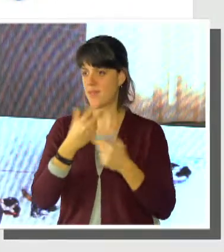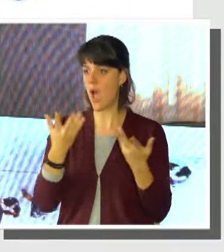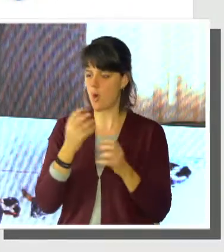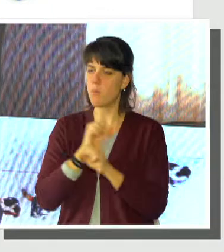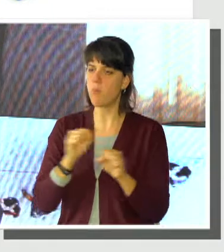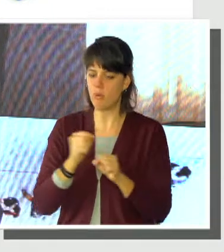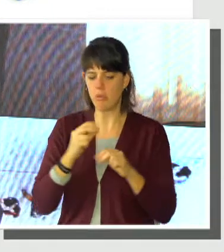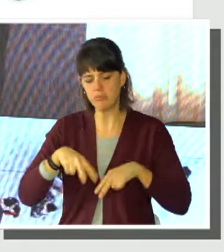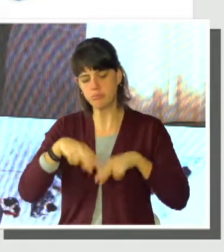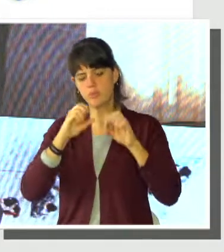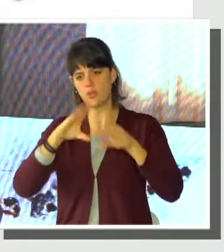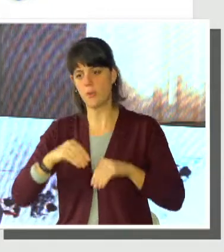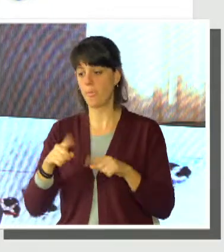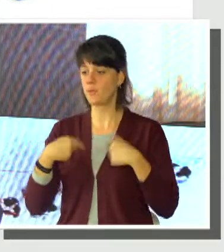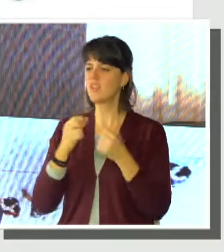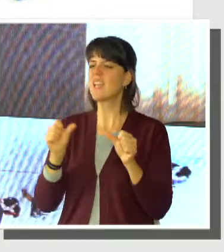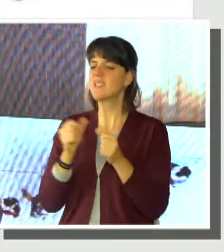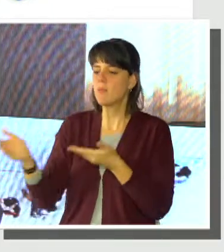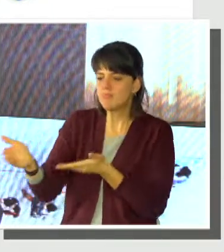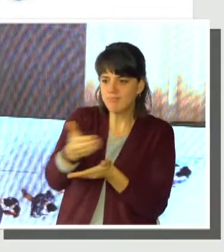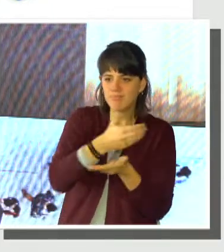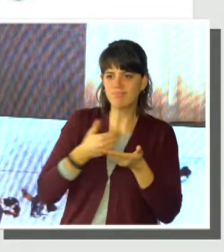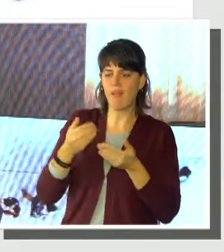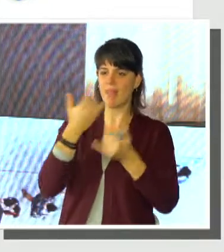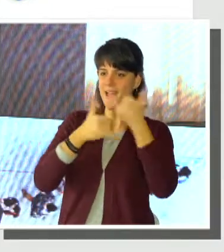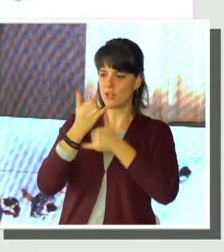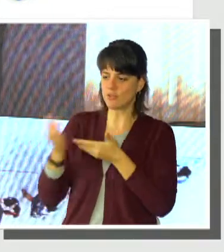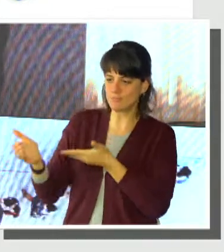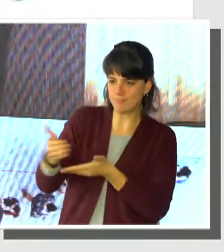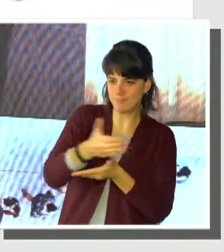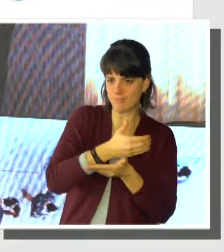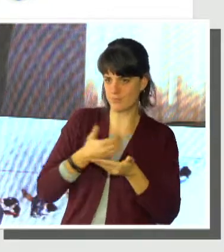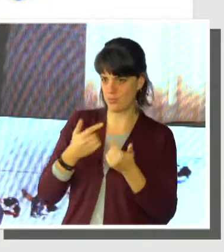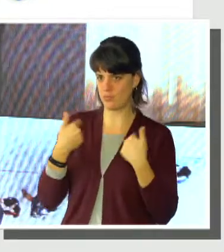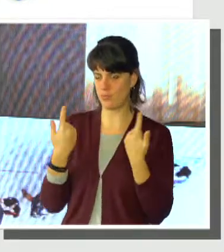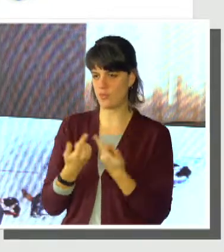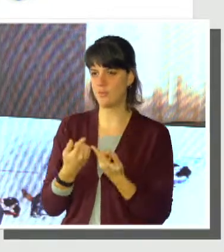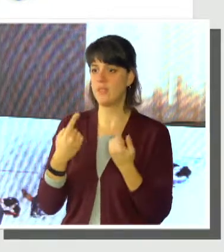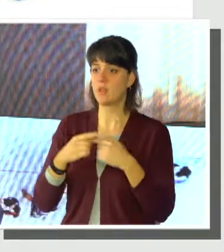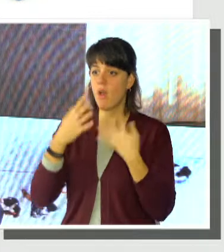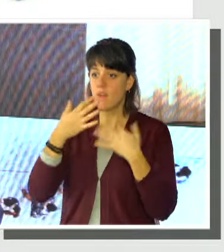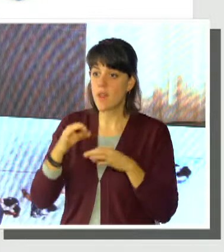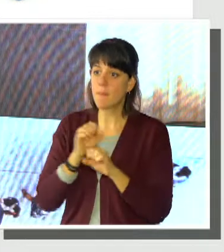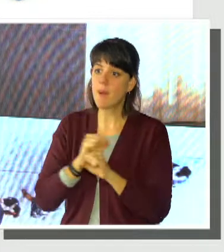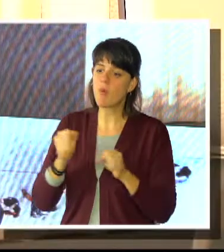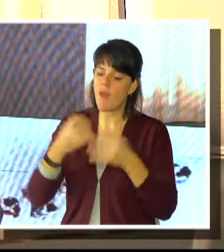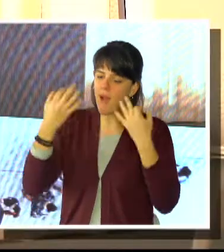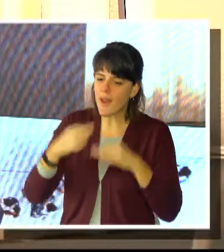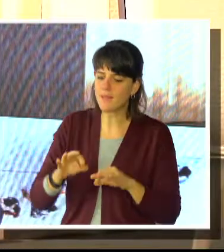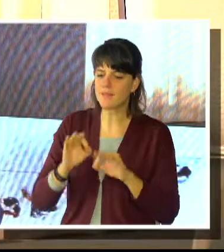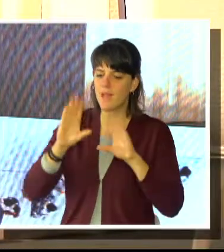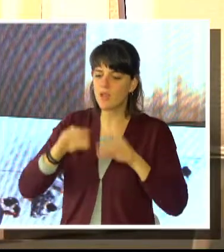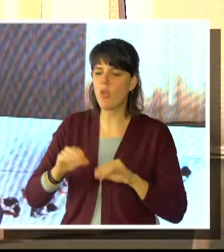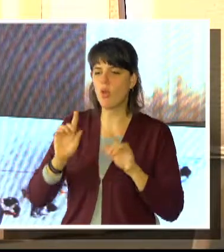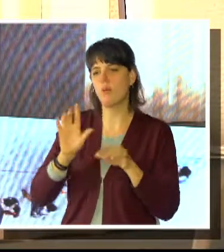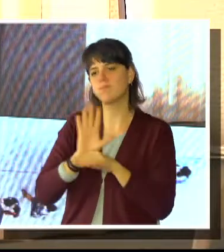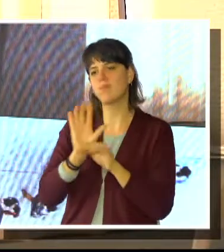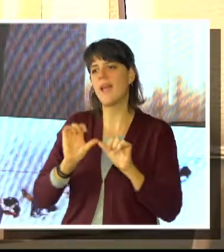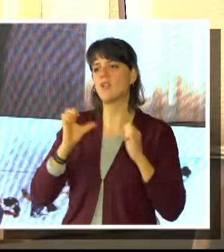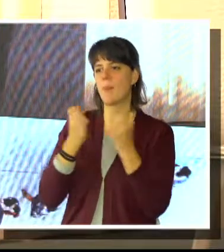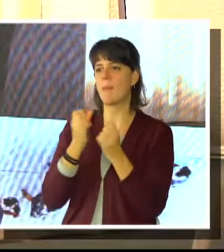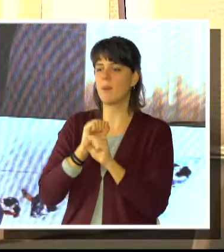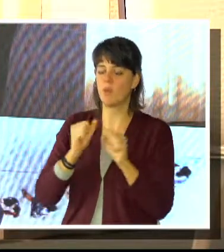antes realmente no podíamos hacer. Con las infraestructuras que teníamos, no teníamos la capacidad de tener algoritmos que procesaran todas las posiciones, por ejemplo,